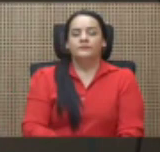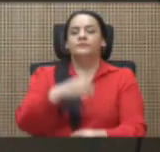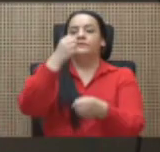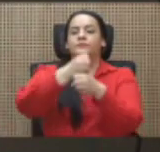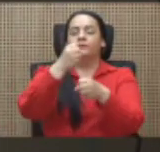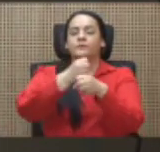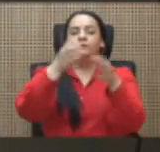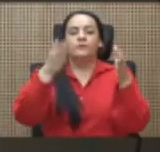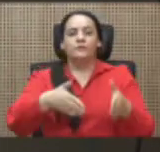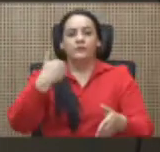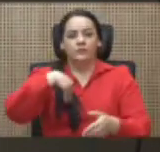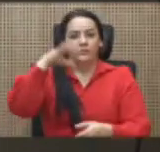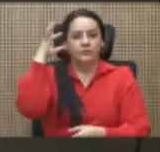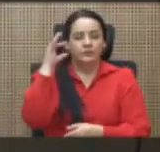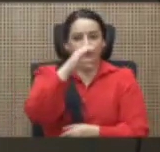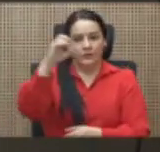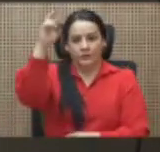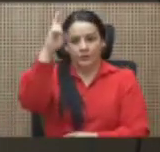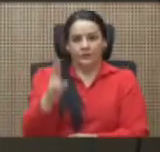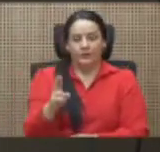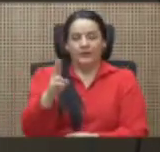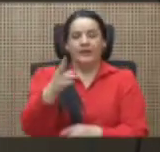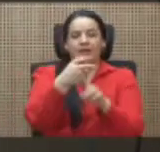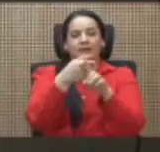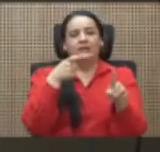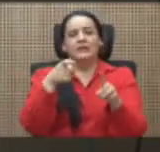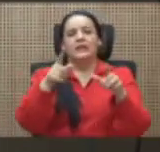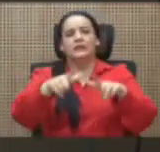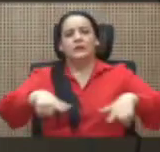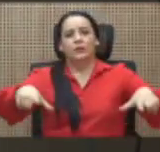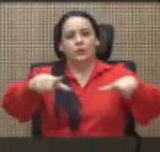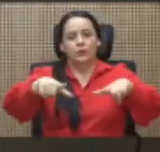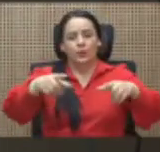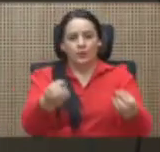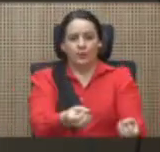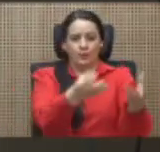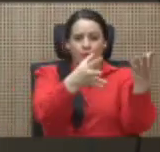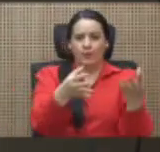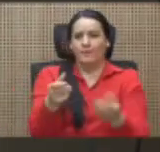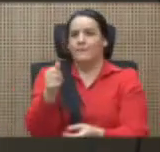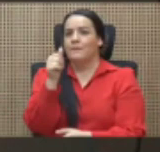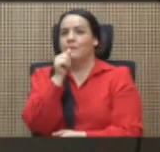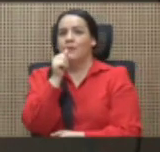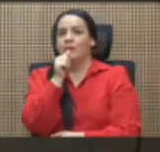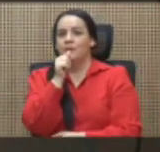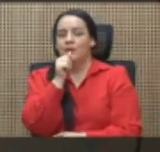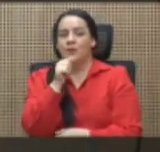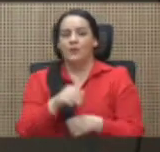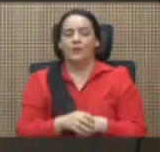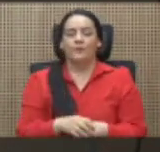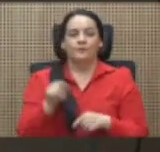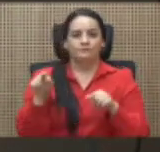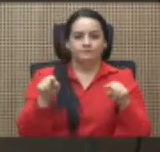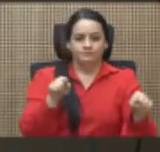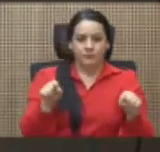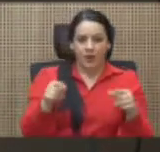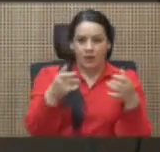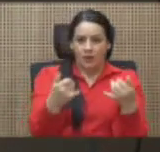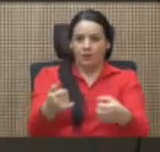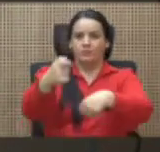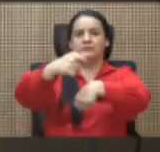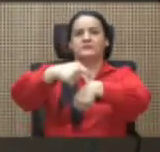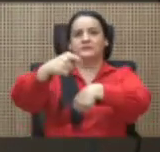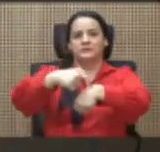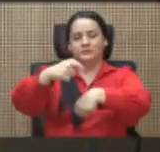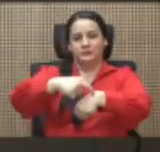Trabajadores y trabajadoras de Costa Rica, del sector público y del sector privado, es hora de salir a